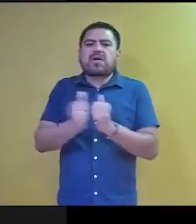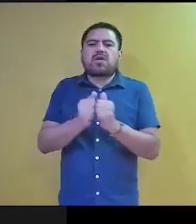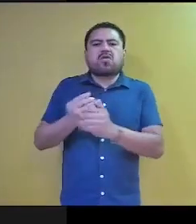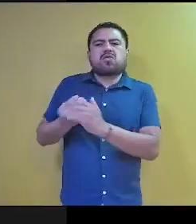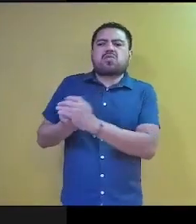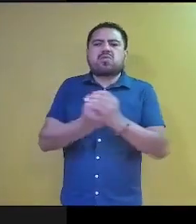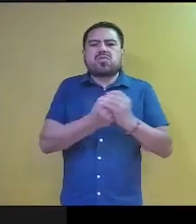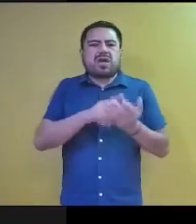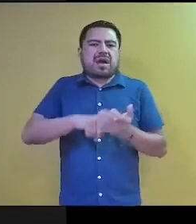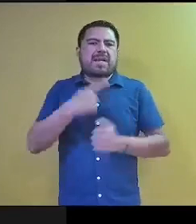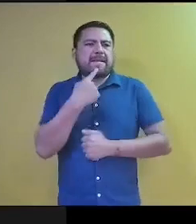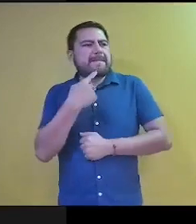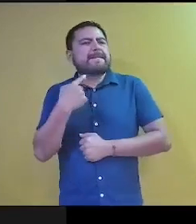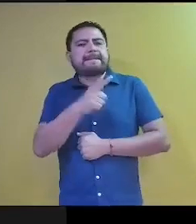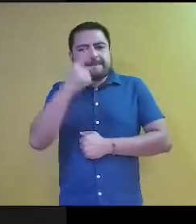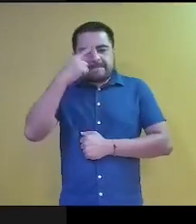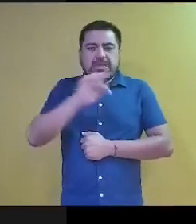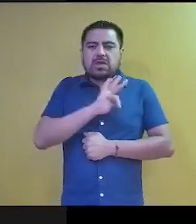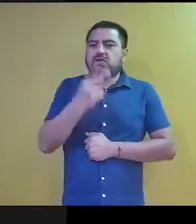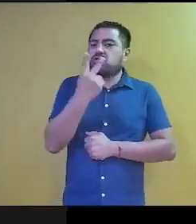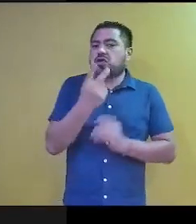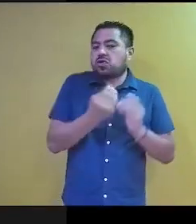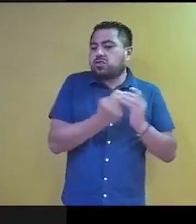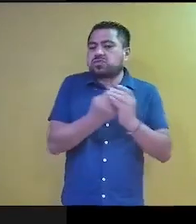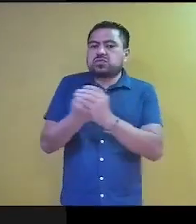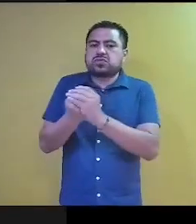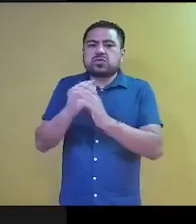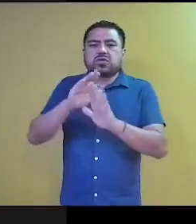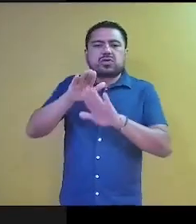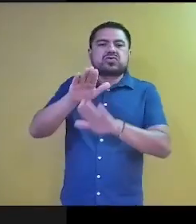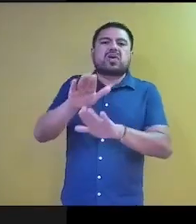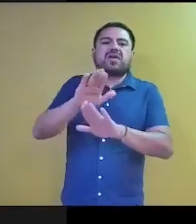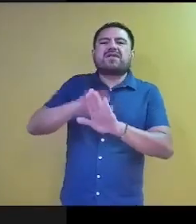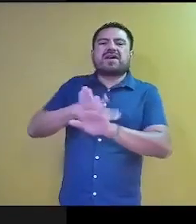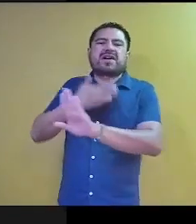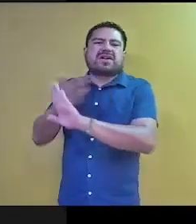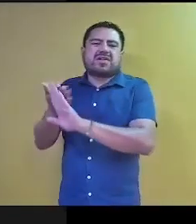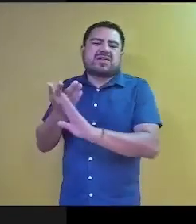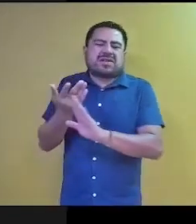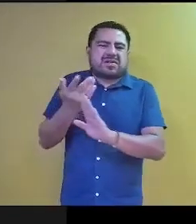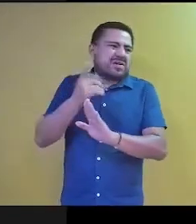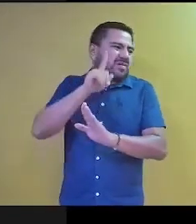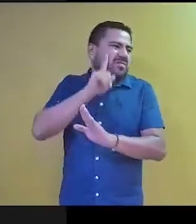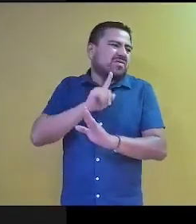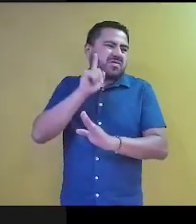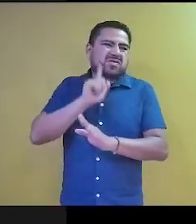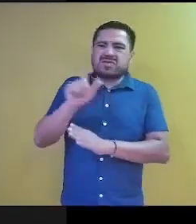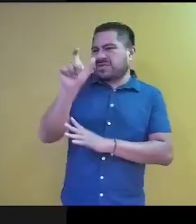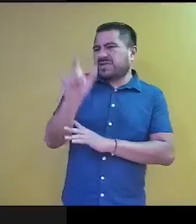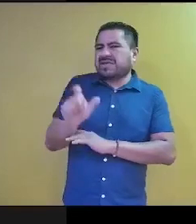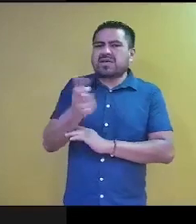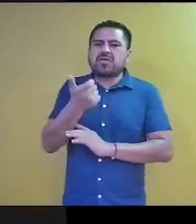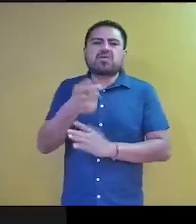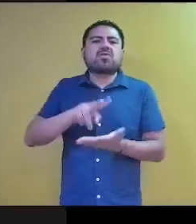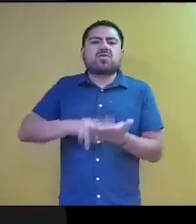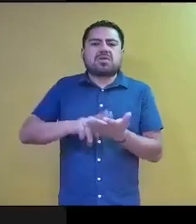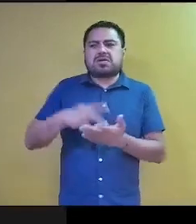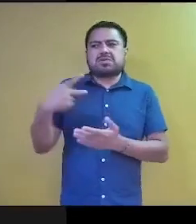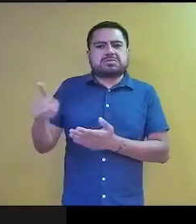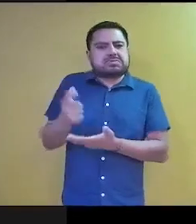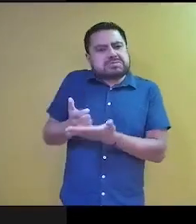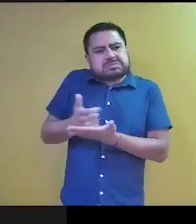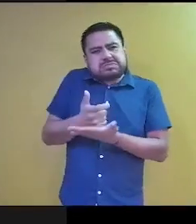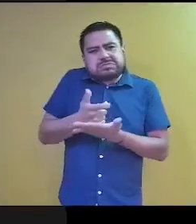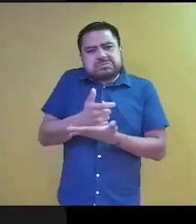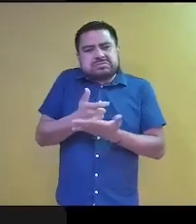al denunciado para que tome 2 cursos en materia de violencia política contra las mujeres por razón de géneros, cuyos costos correrán a su cargo,